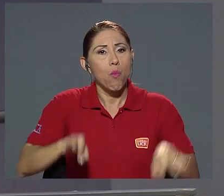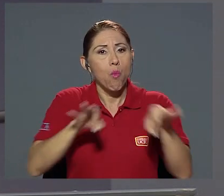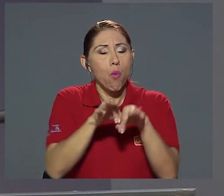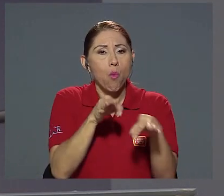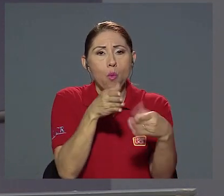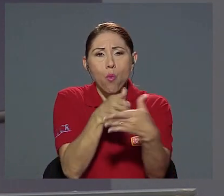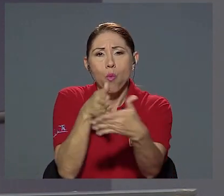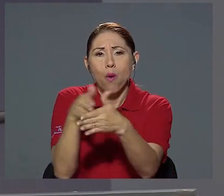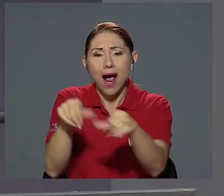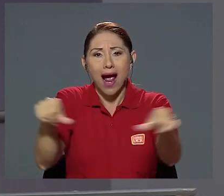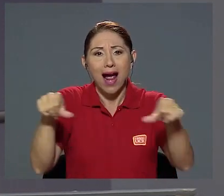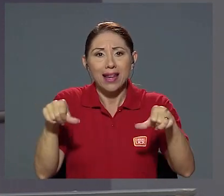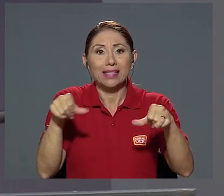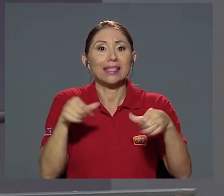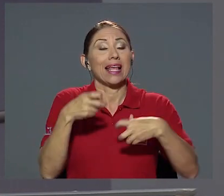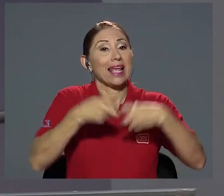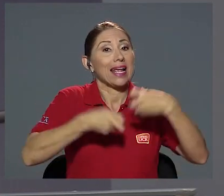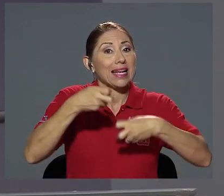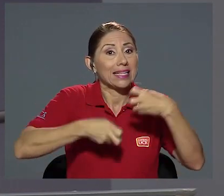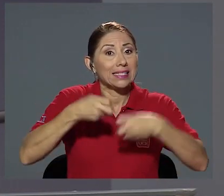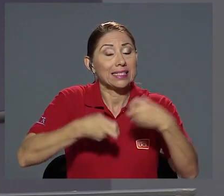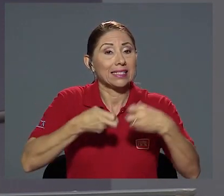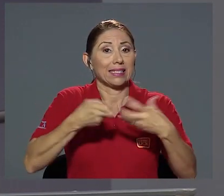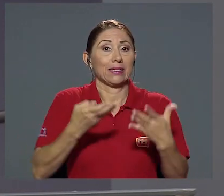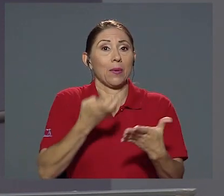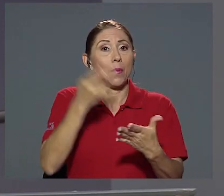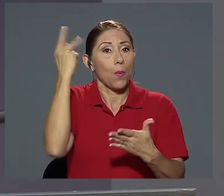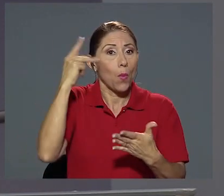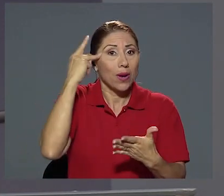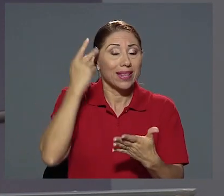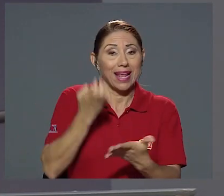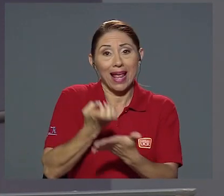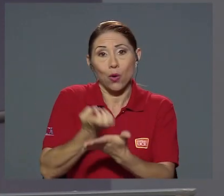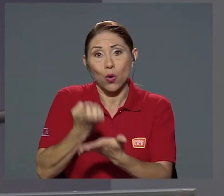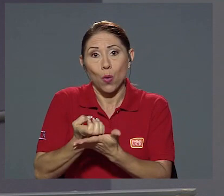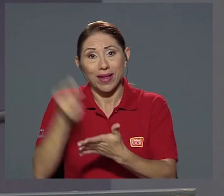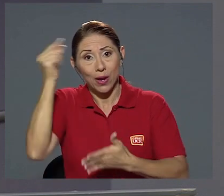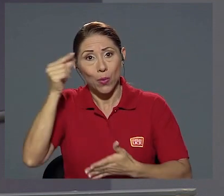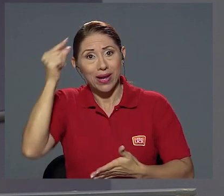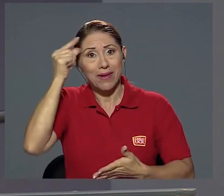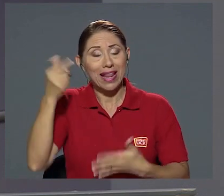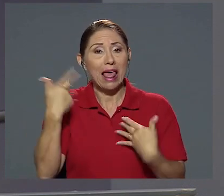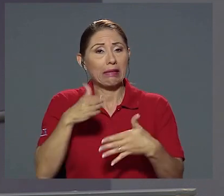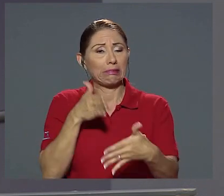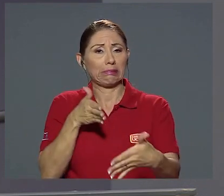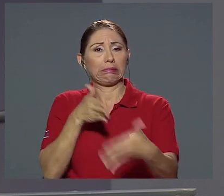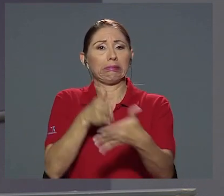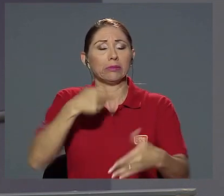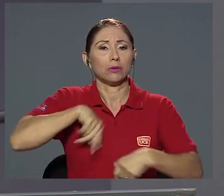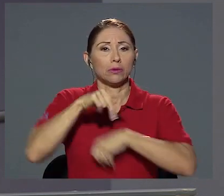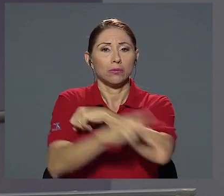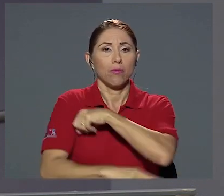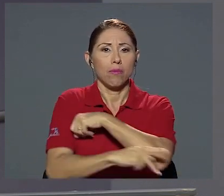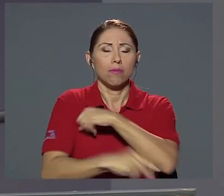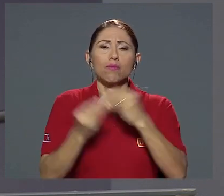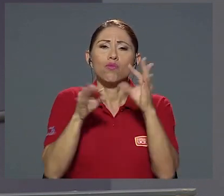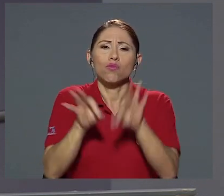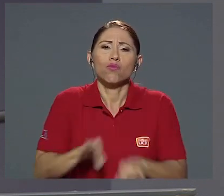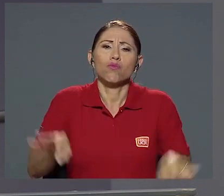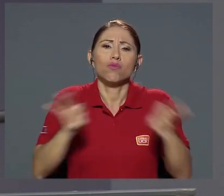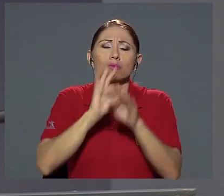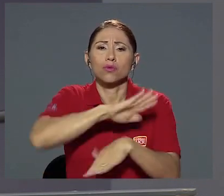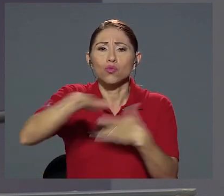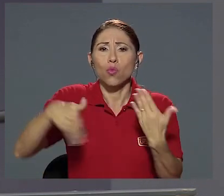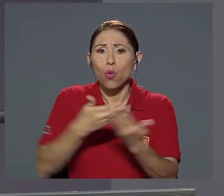afectan a la sociedad. La crisis política, económica y sobre todo de gobernabilidad pues golpean a nuestros países y es muy